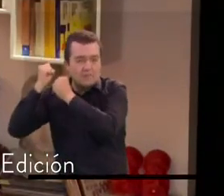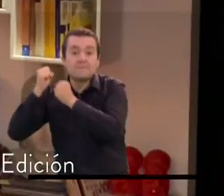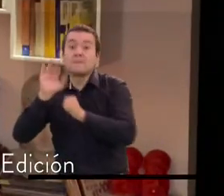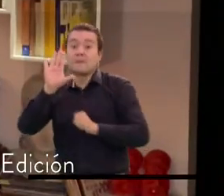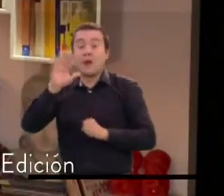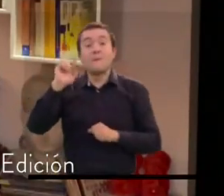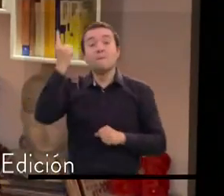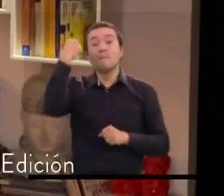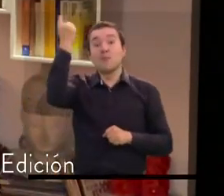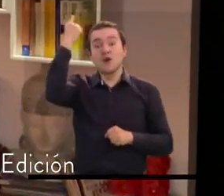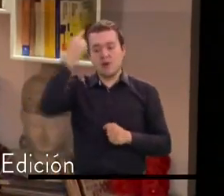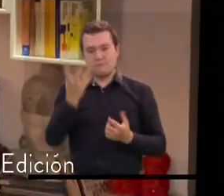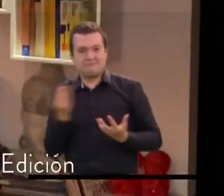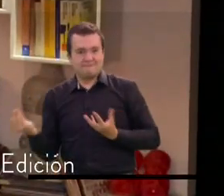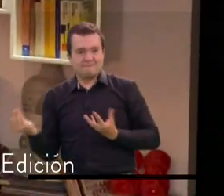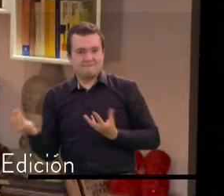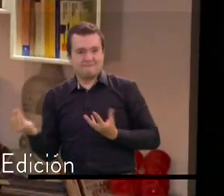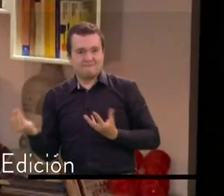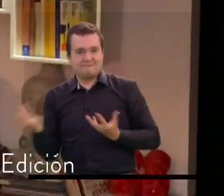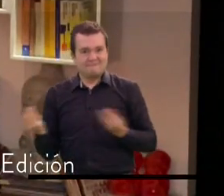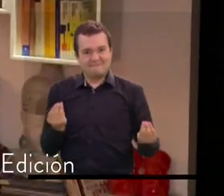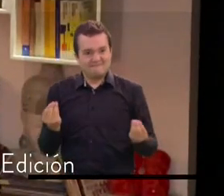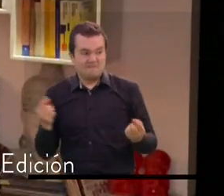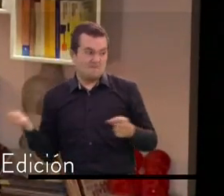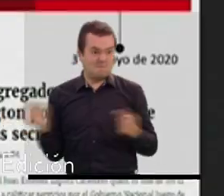la responsabilidad en este tema.